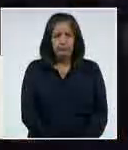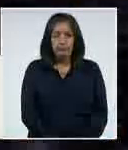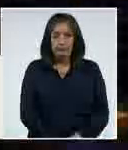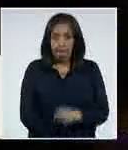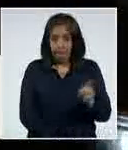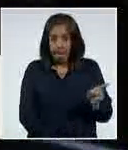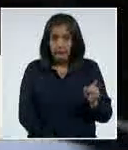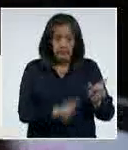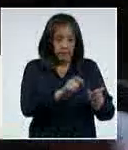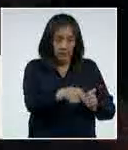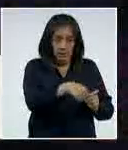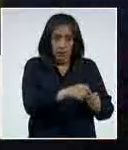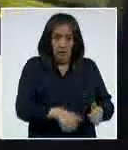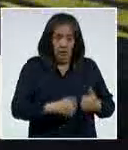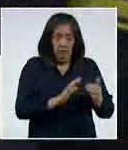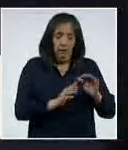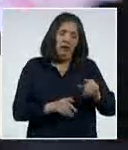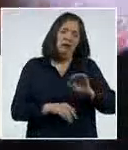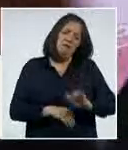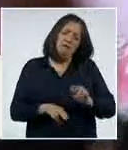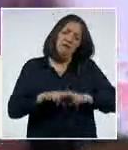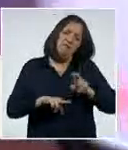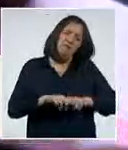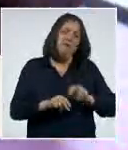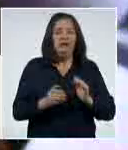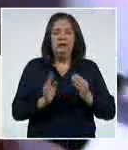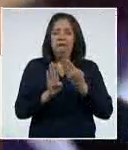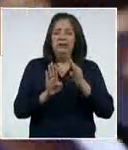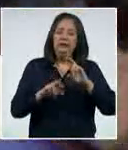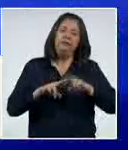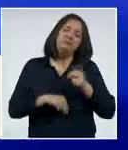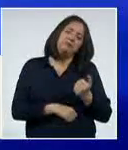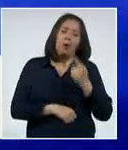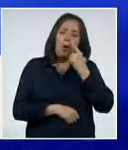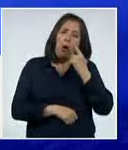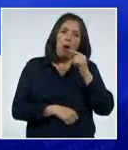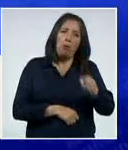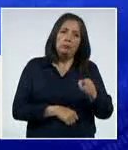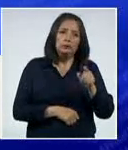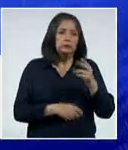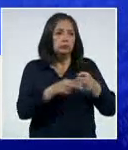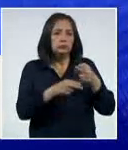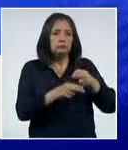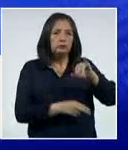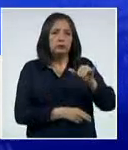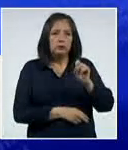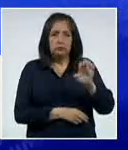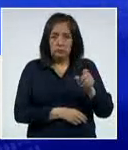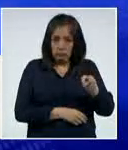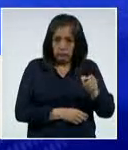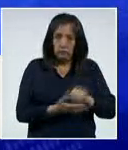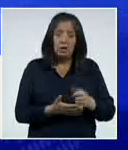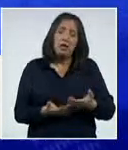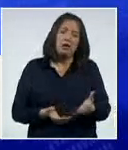Según los vecinos, la menor se encontraba sentada en la puerta de su casa cuando un hombre de la zona, al que identificaron como José Pizacruz, la